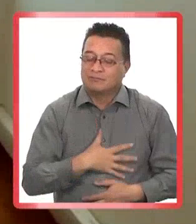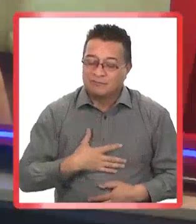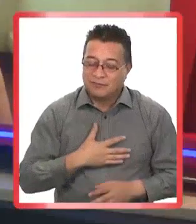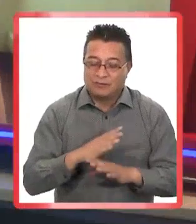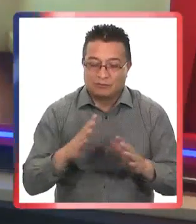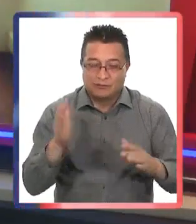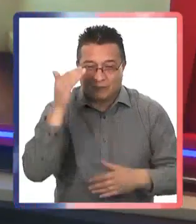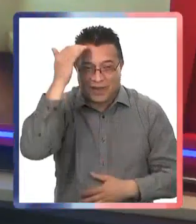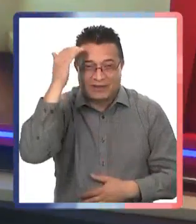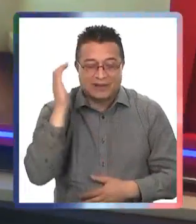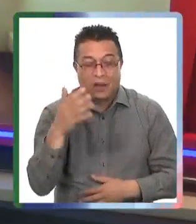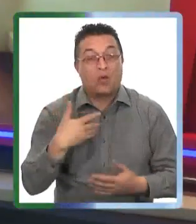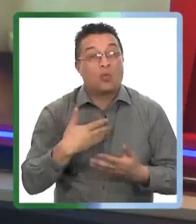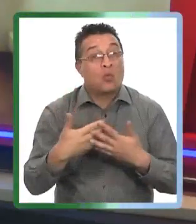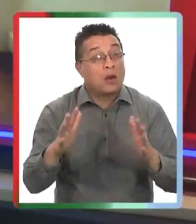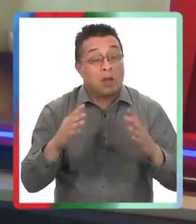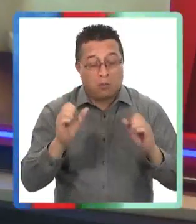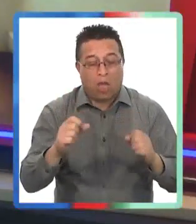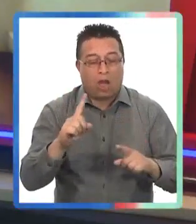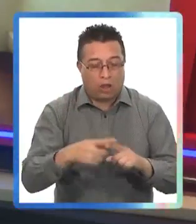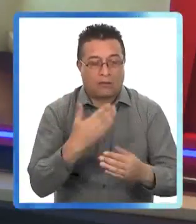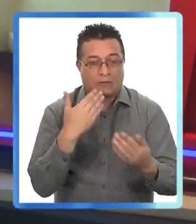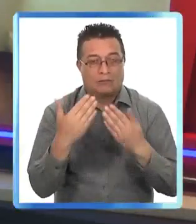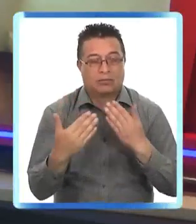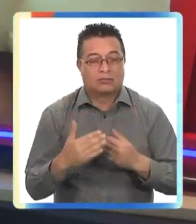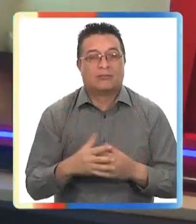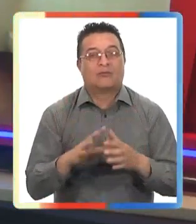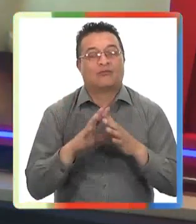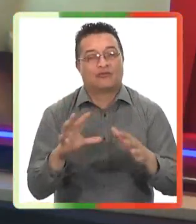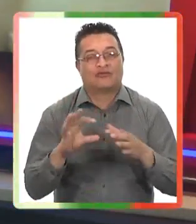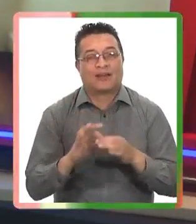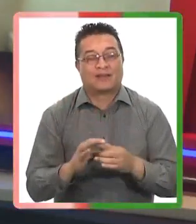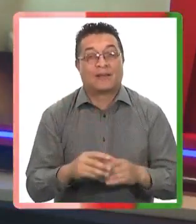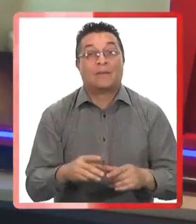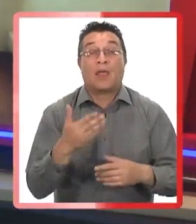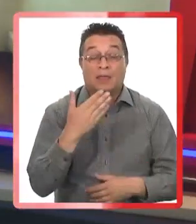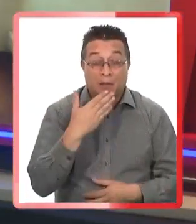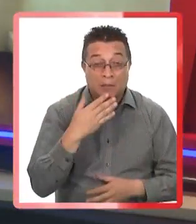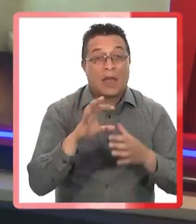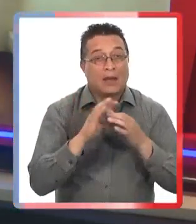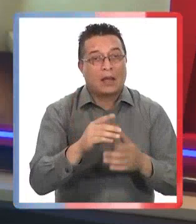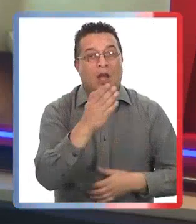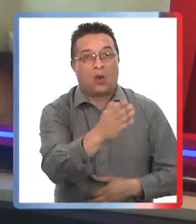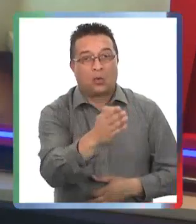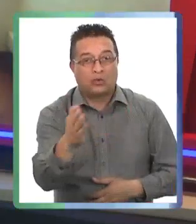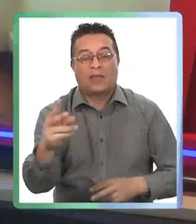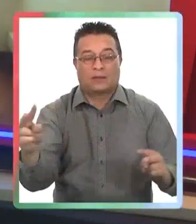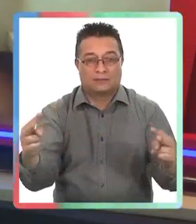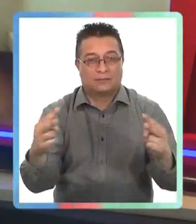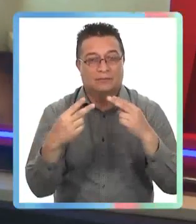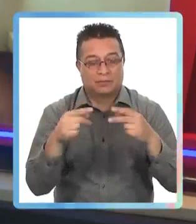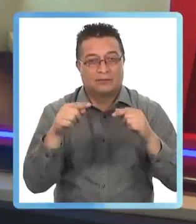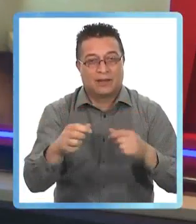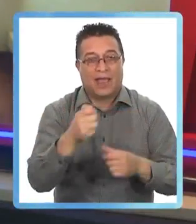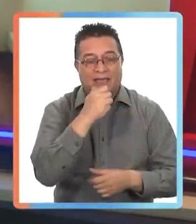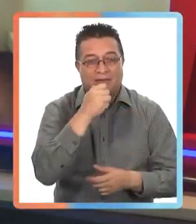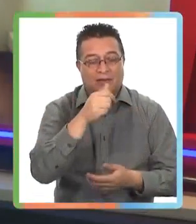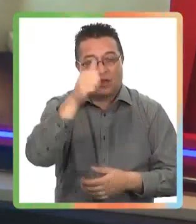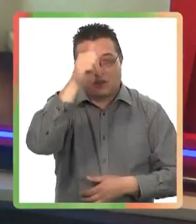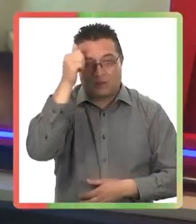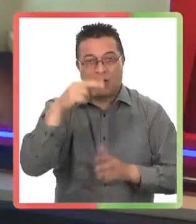conversar. Muchas gracias. Y muchísimas gracias a ustedes también por acompañarnos en la entrevista del domingo de Portavoz Noticias. Hasta